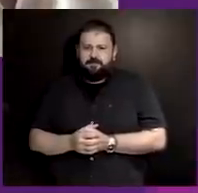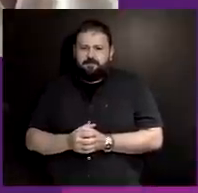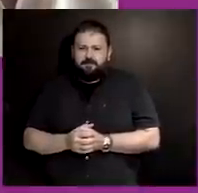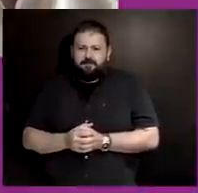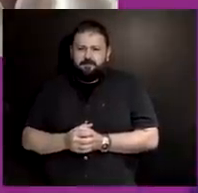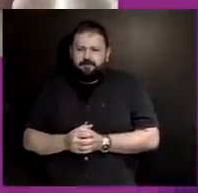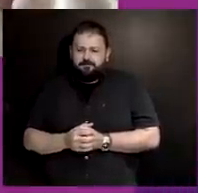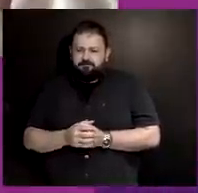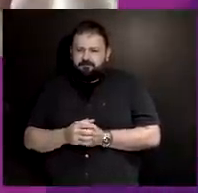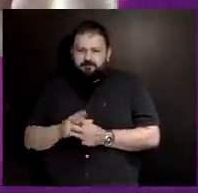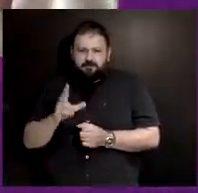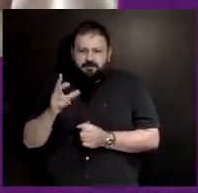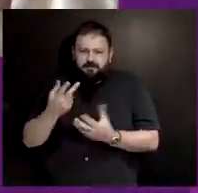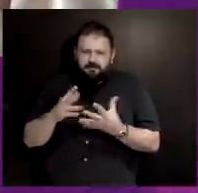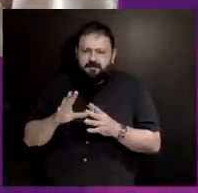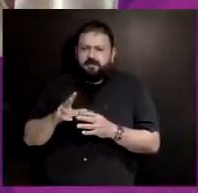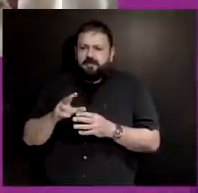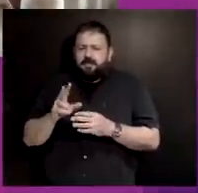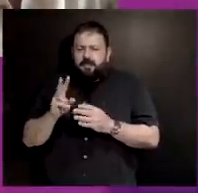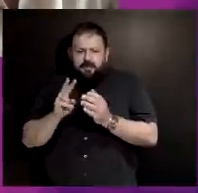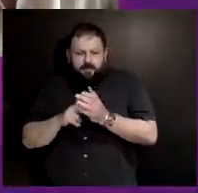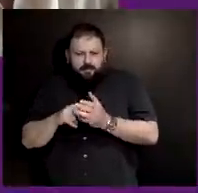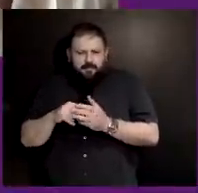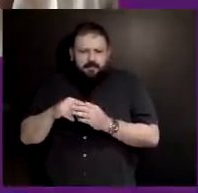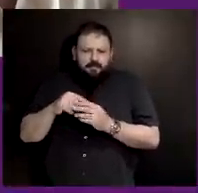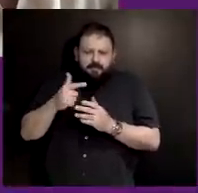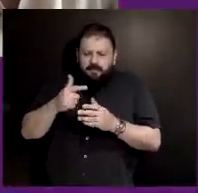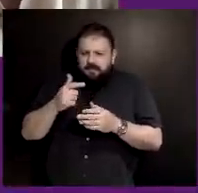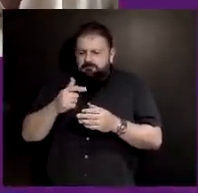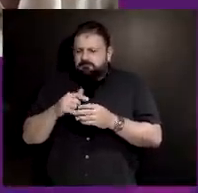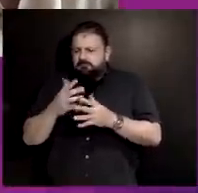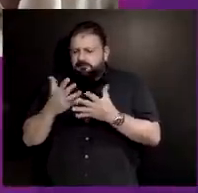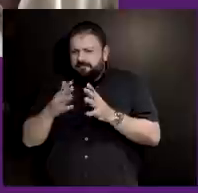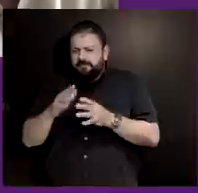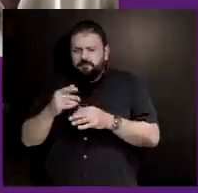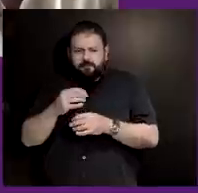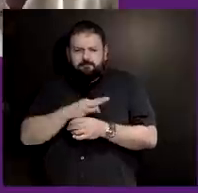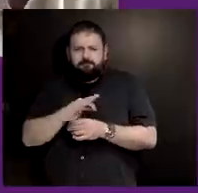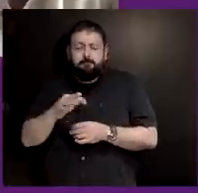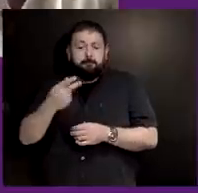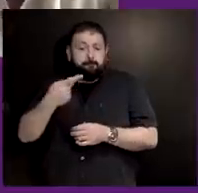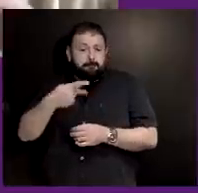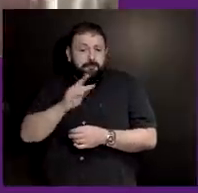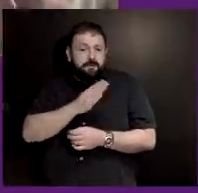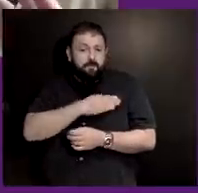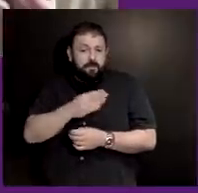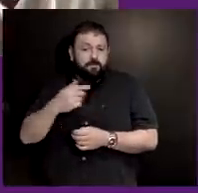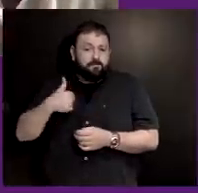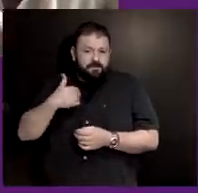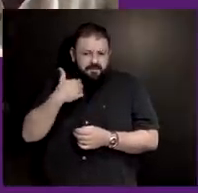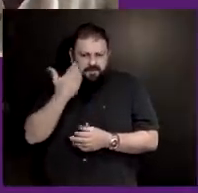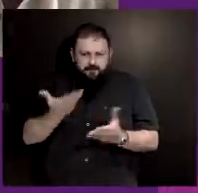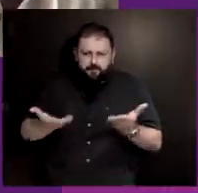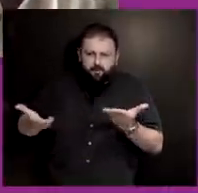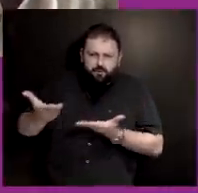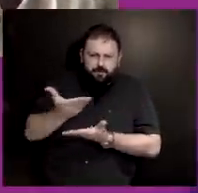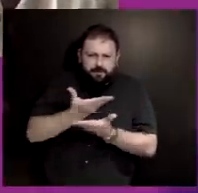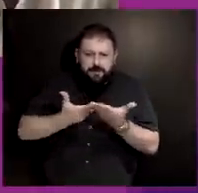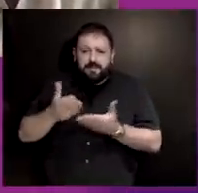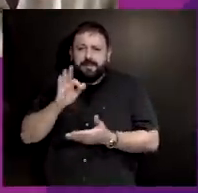2017, hicimos unas extravaganas allá en Río. Y bueno, queremos compartirles las fechas.